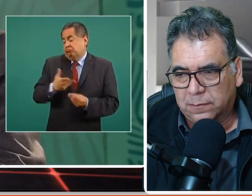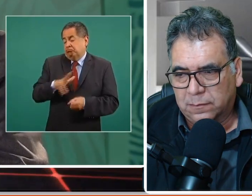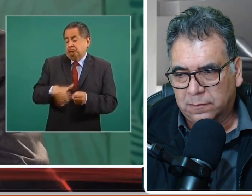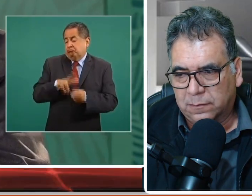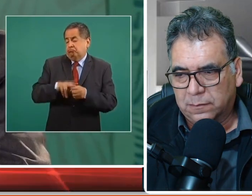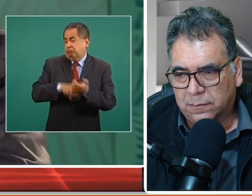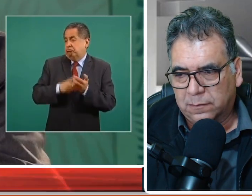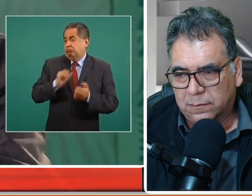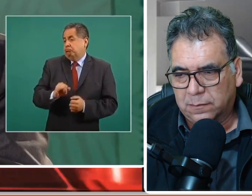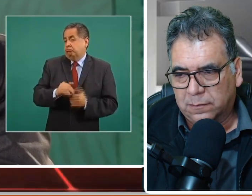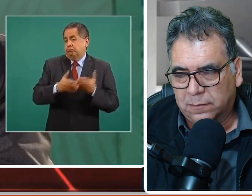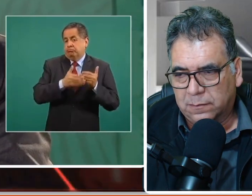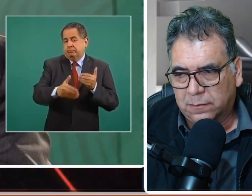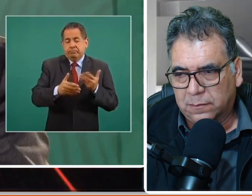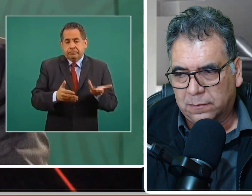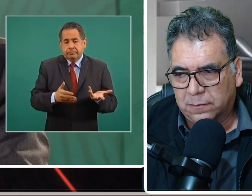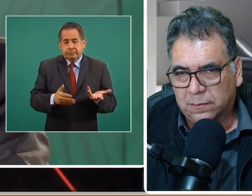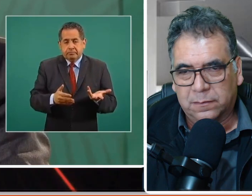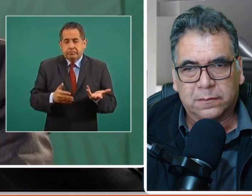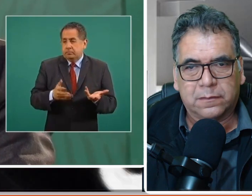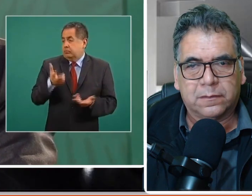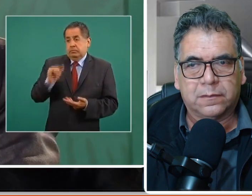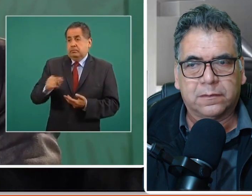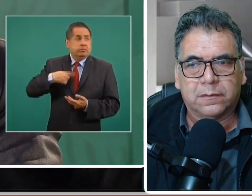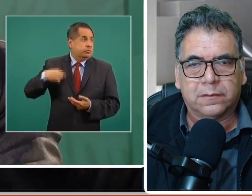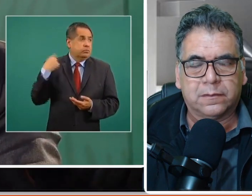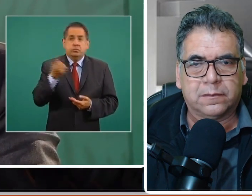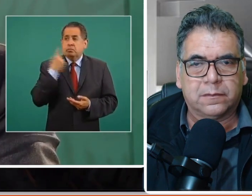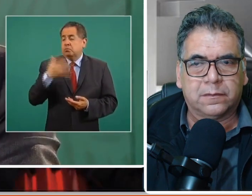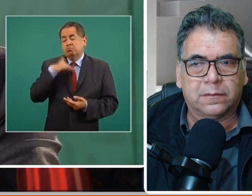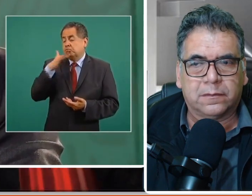era una cuestión normal.